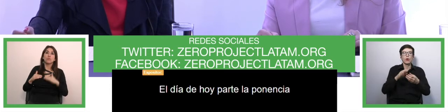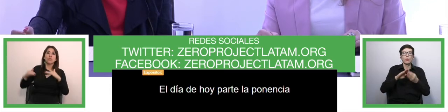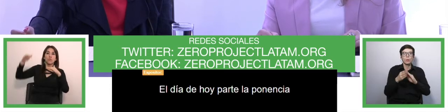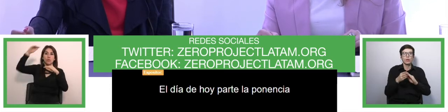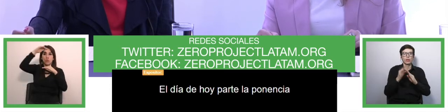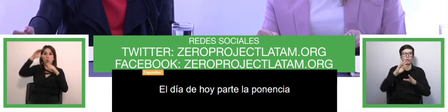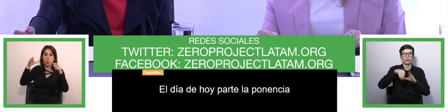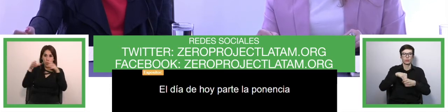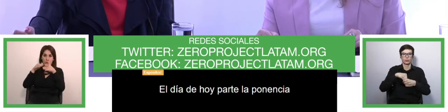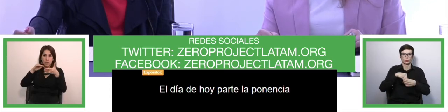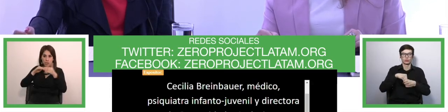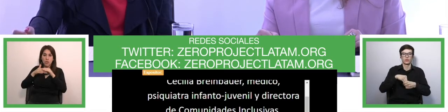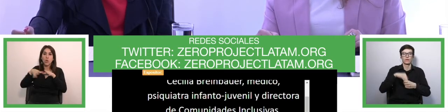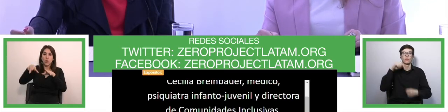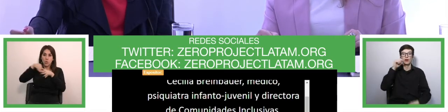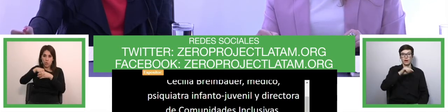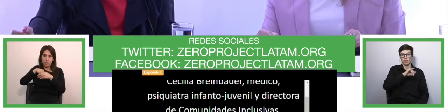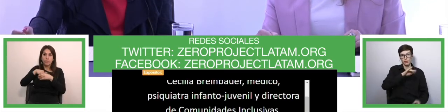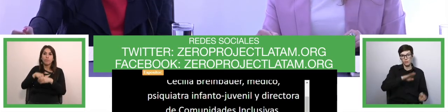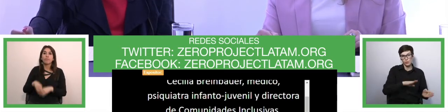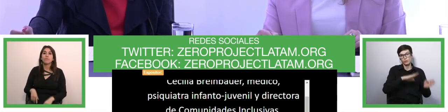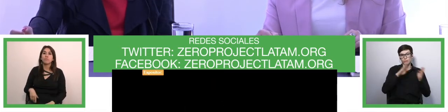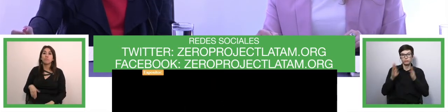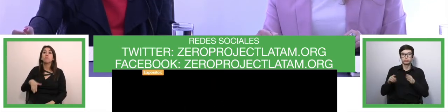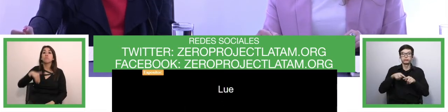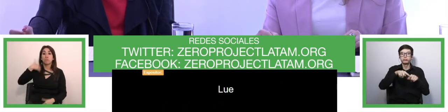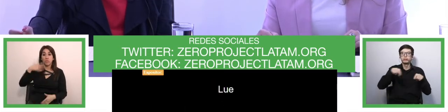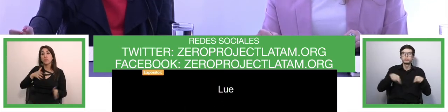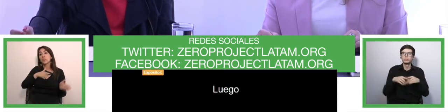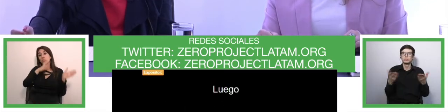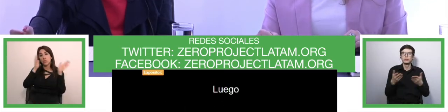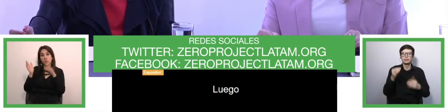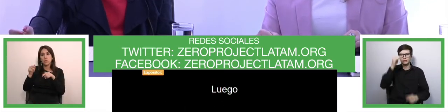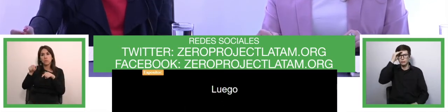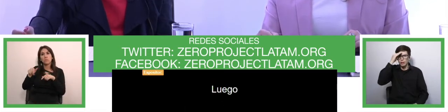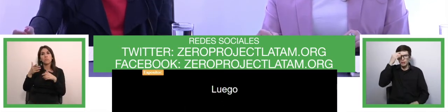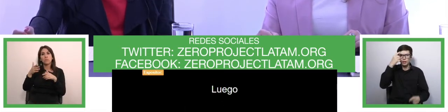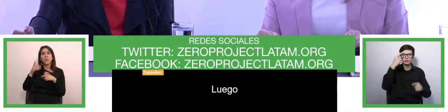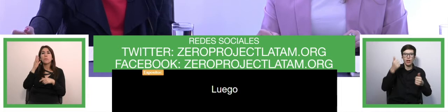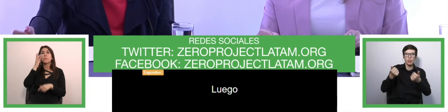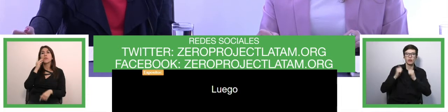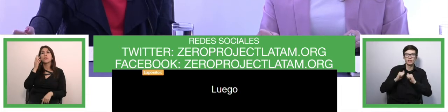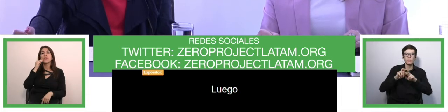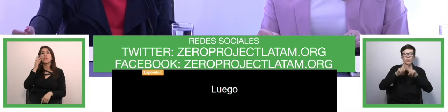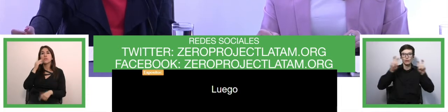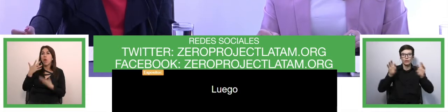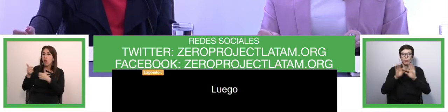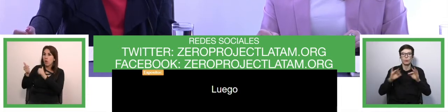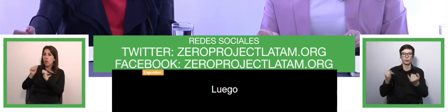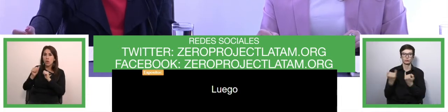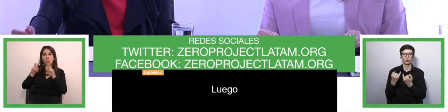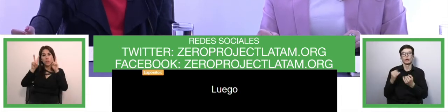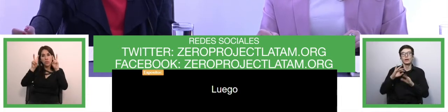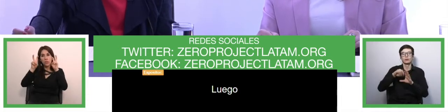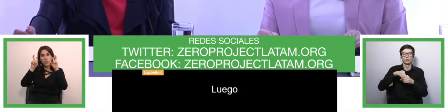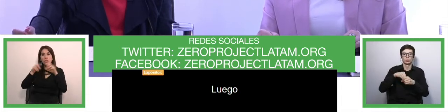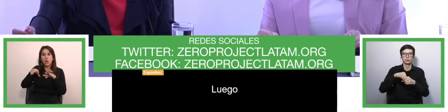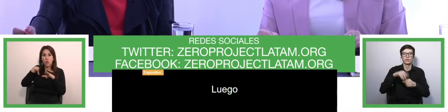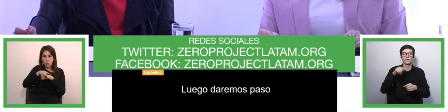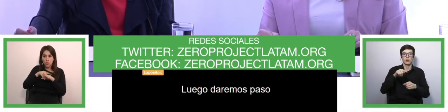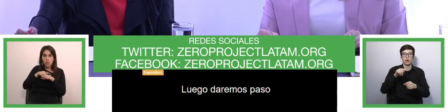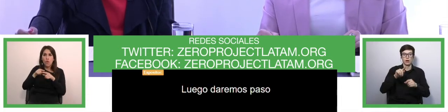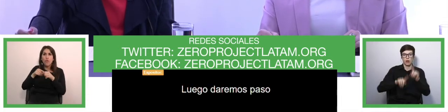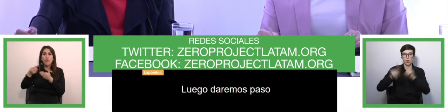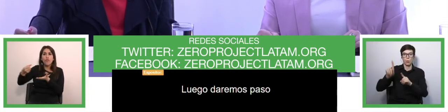daremos paso al panel Perspectivas, Experiencias y Desafíos sobre Educación Inclusiva, donde líderes con